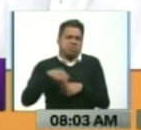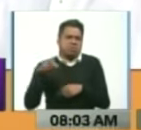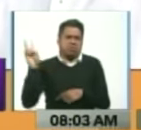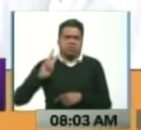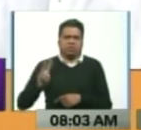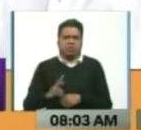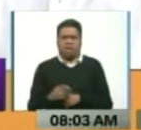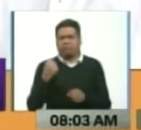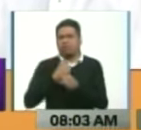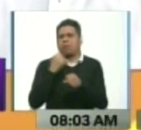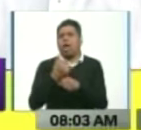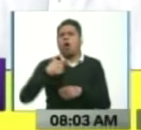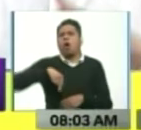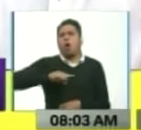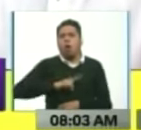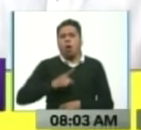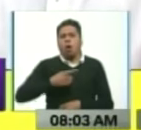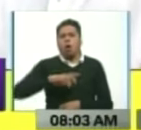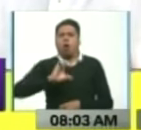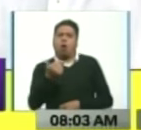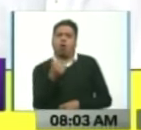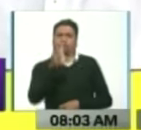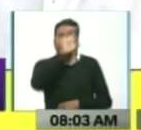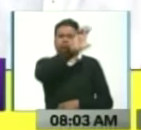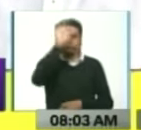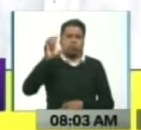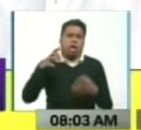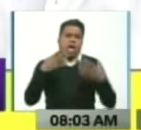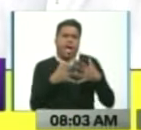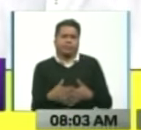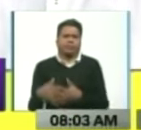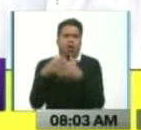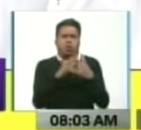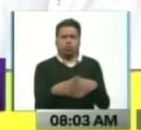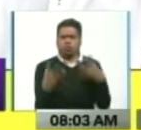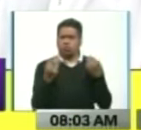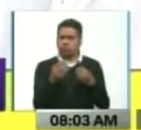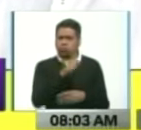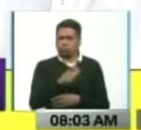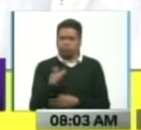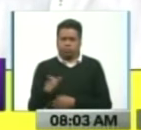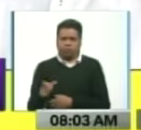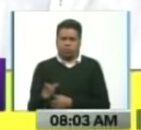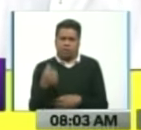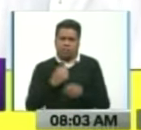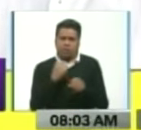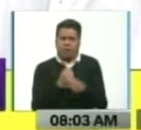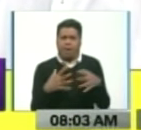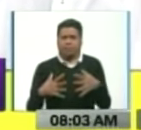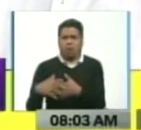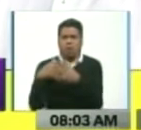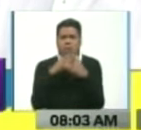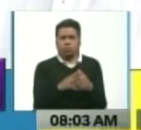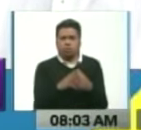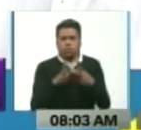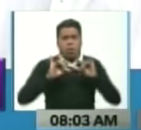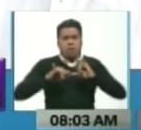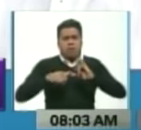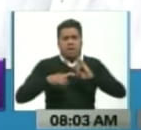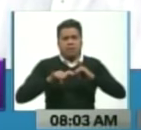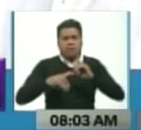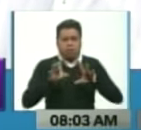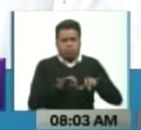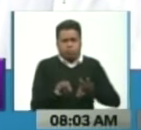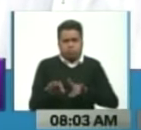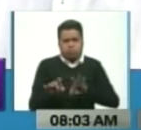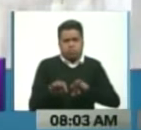otra parte, pues, más que todo mucho en los Estados Unidos, que es donde se ve mucho el mercado, pues. Entonces nosotros, bueno, ¿por qué no hacerlo acá, pues? Claro, ¿qué